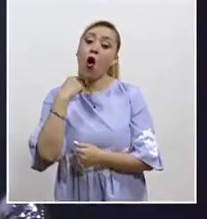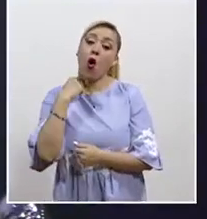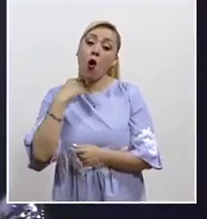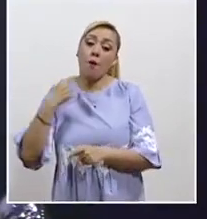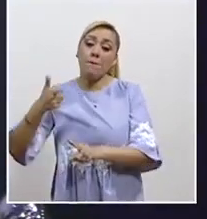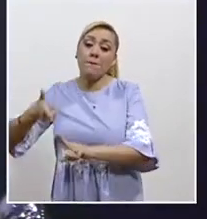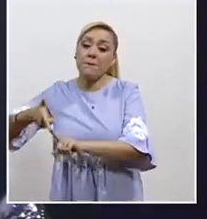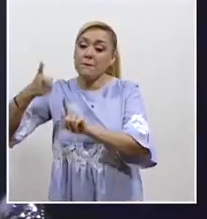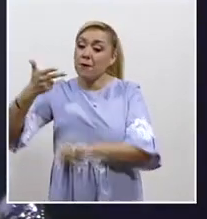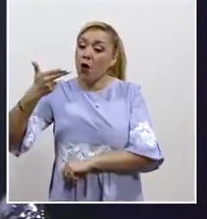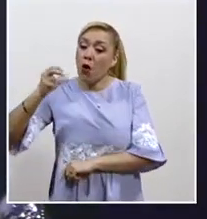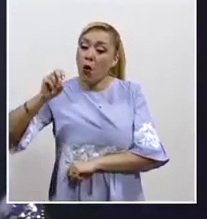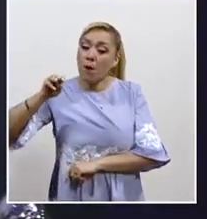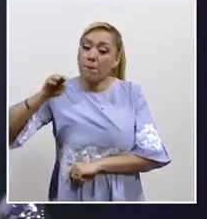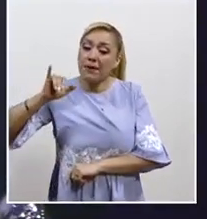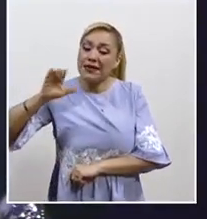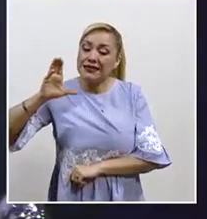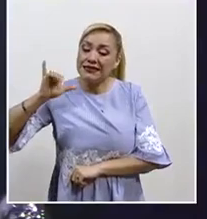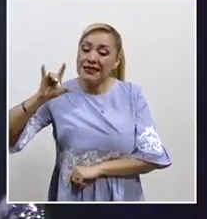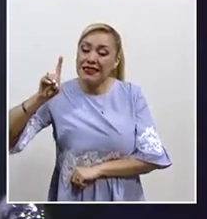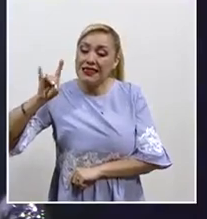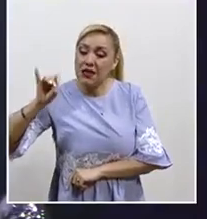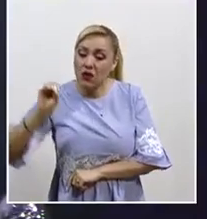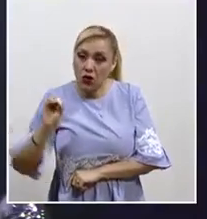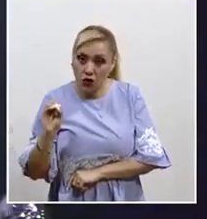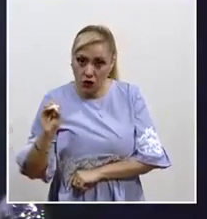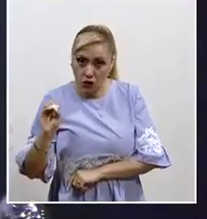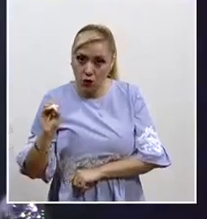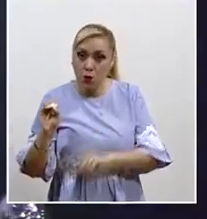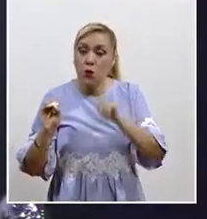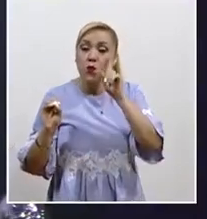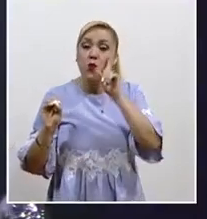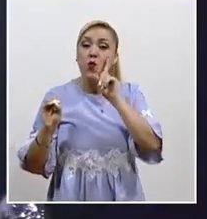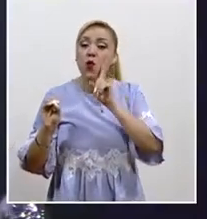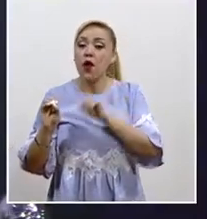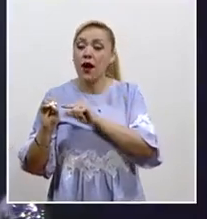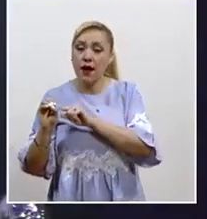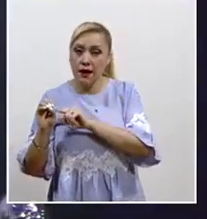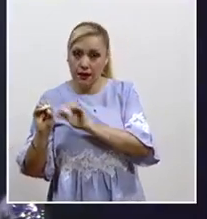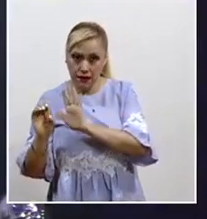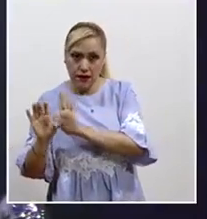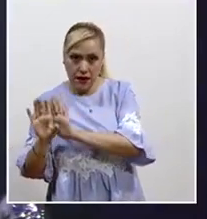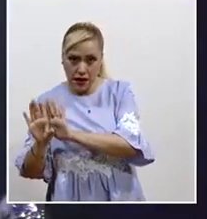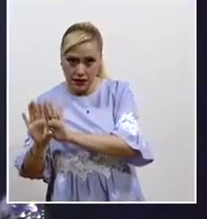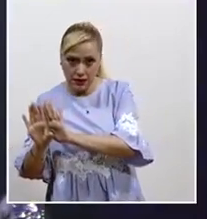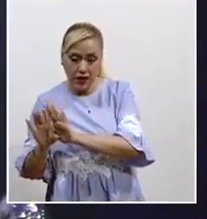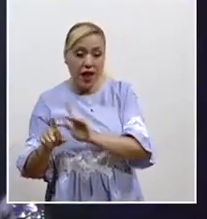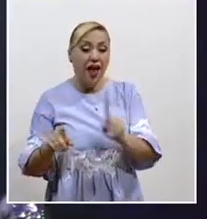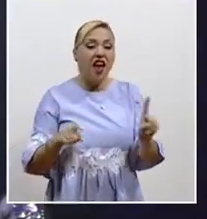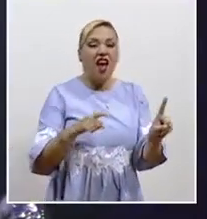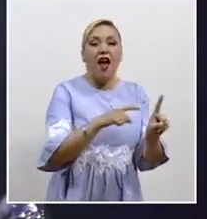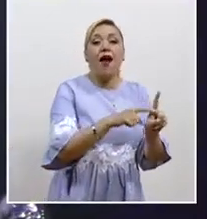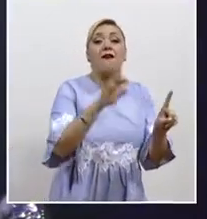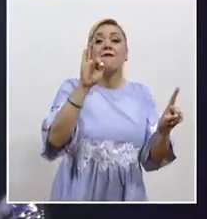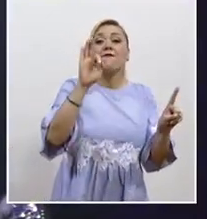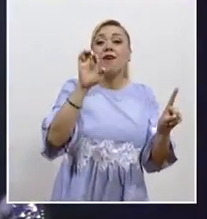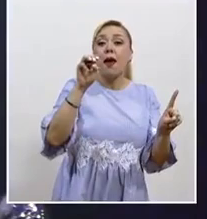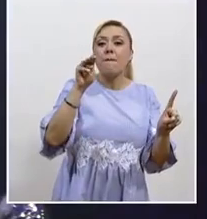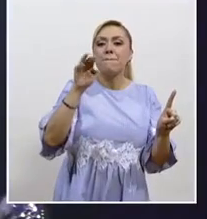cuya víctima es de género femenino y cuando estamos ante un feminicidio